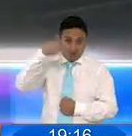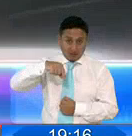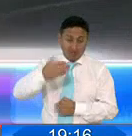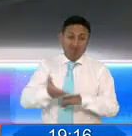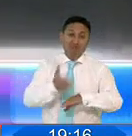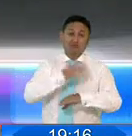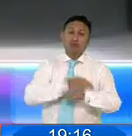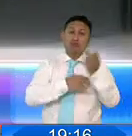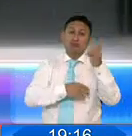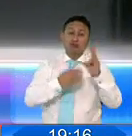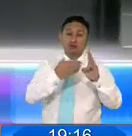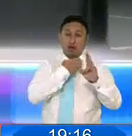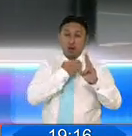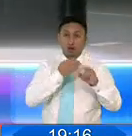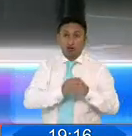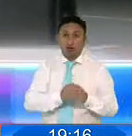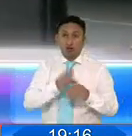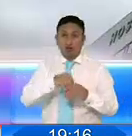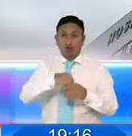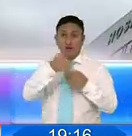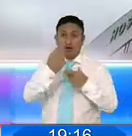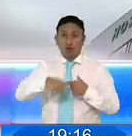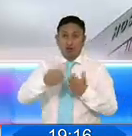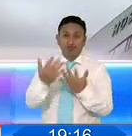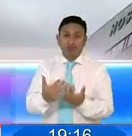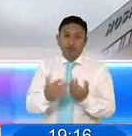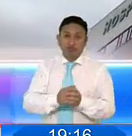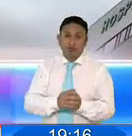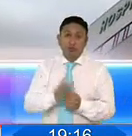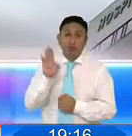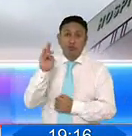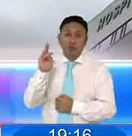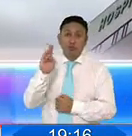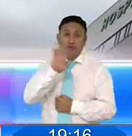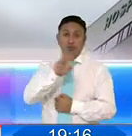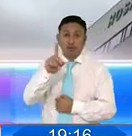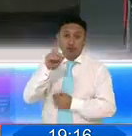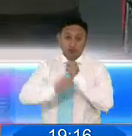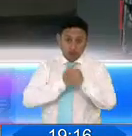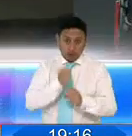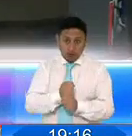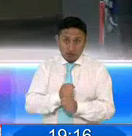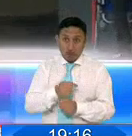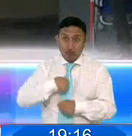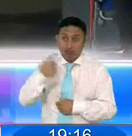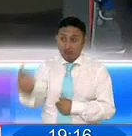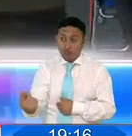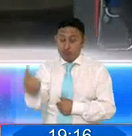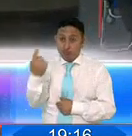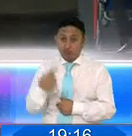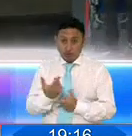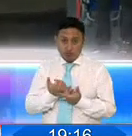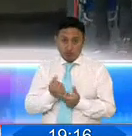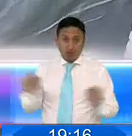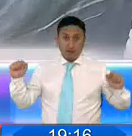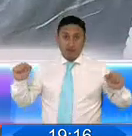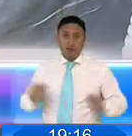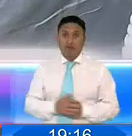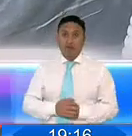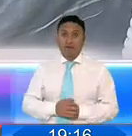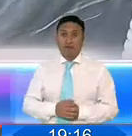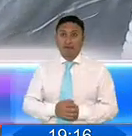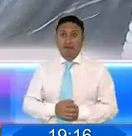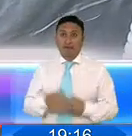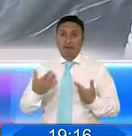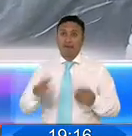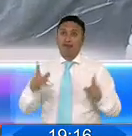de agosto, permanece en los exteriores a la espera de ver a su esposo de 41 años salir venciendo al virus. Muy